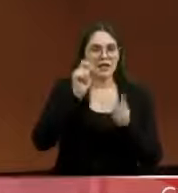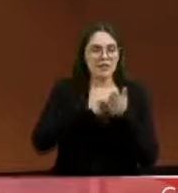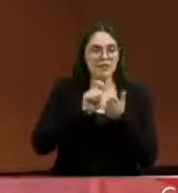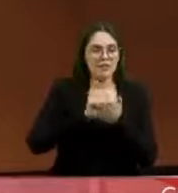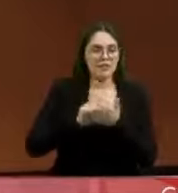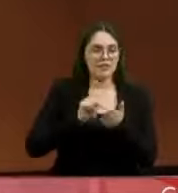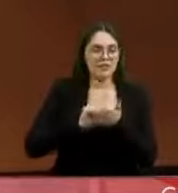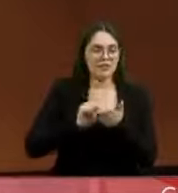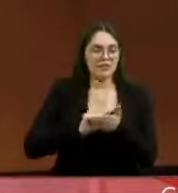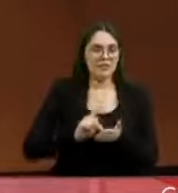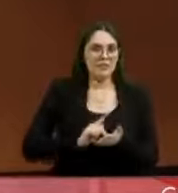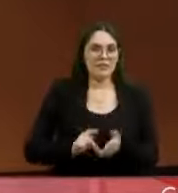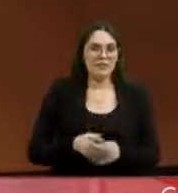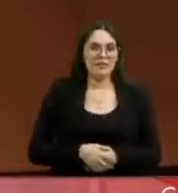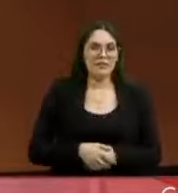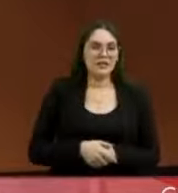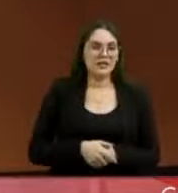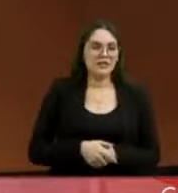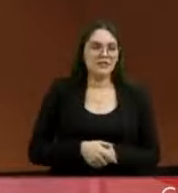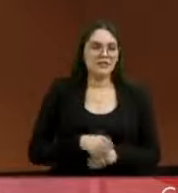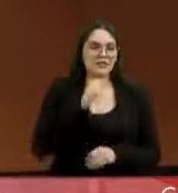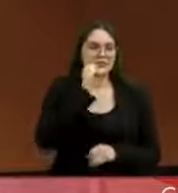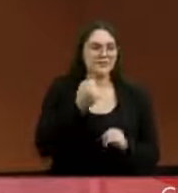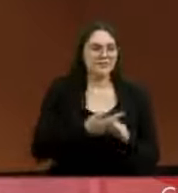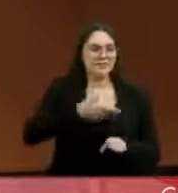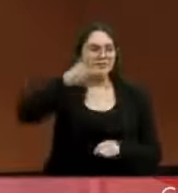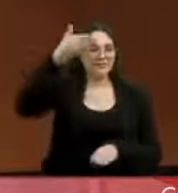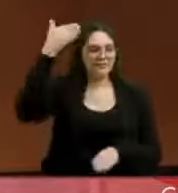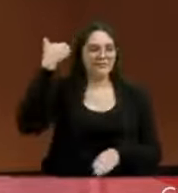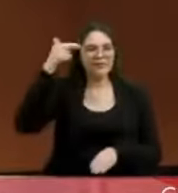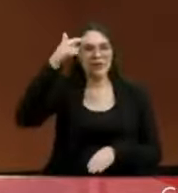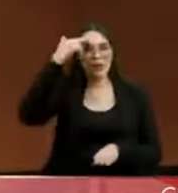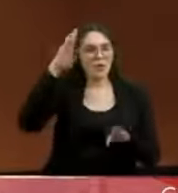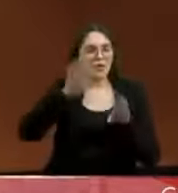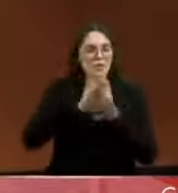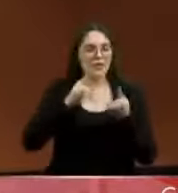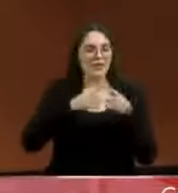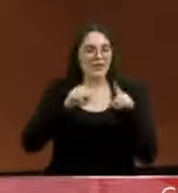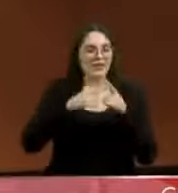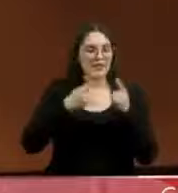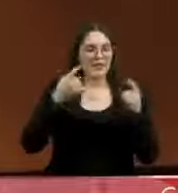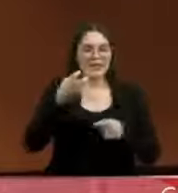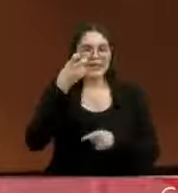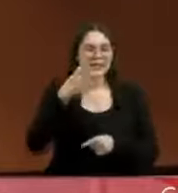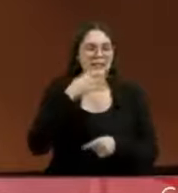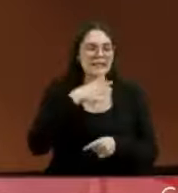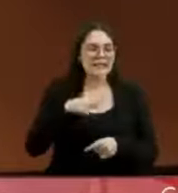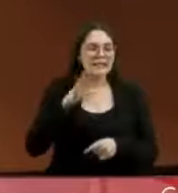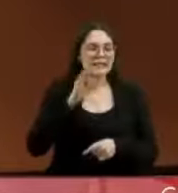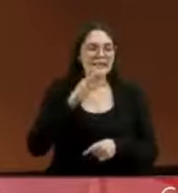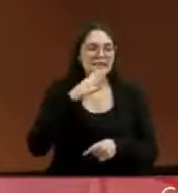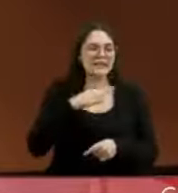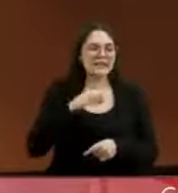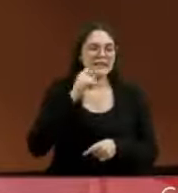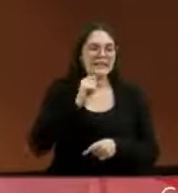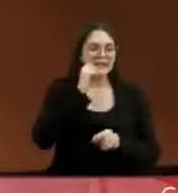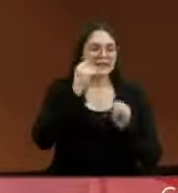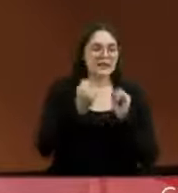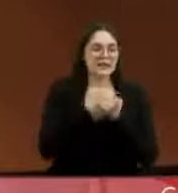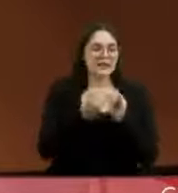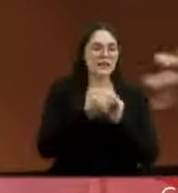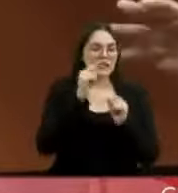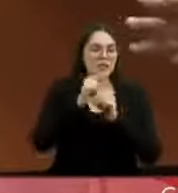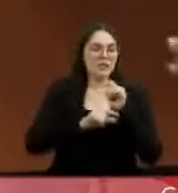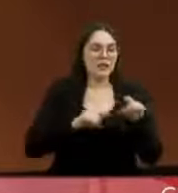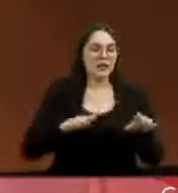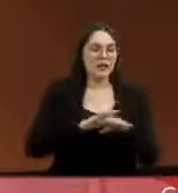fallar. ¡Qué tiempos los que vivimos! Porque hasta en esos detalles ha cambiado todo.